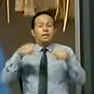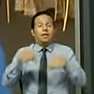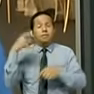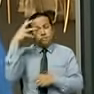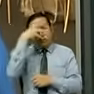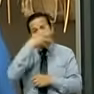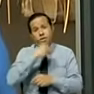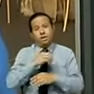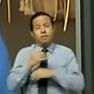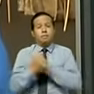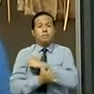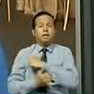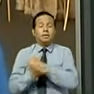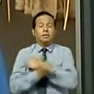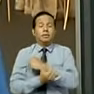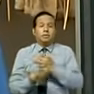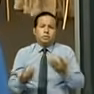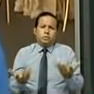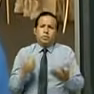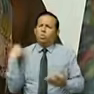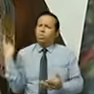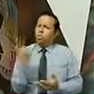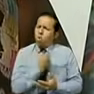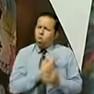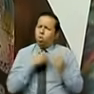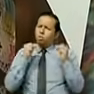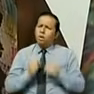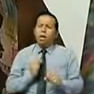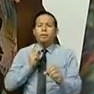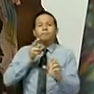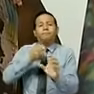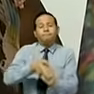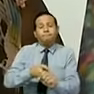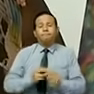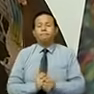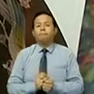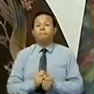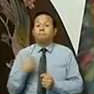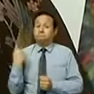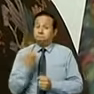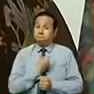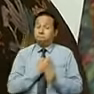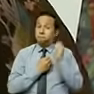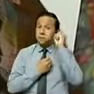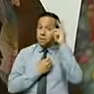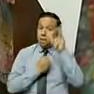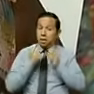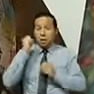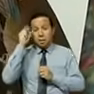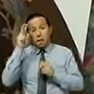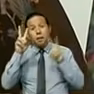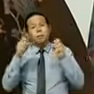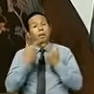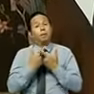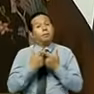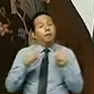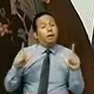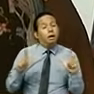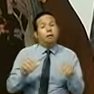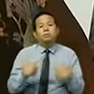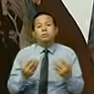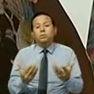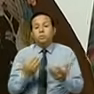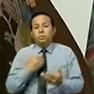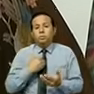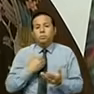en esta hermosa república. Todos debemos involucrarnos. Estaremos compartiendo nuestras ideas de libertad. Esa es la forma